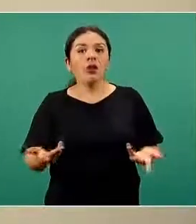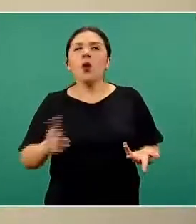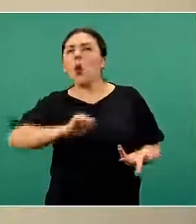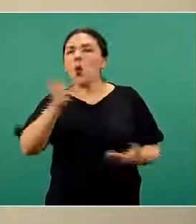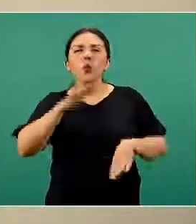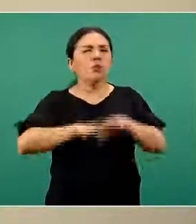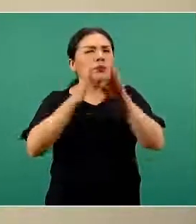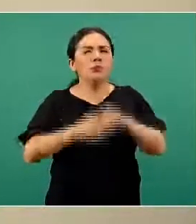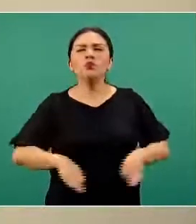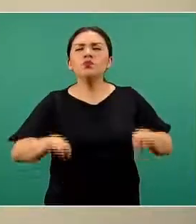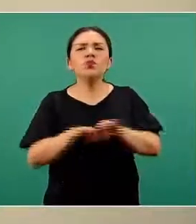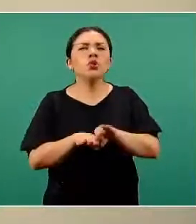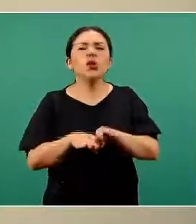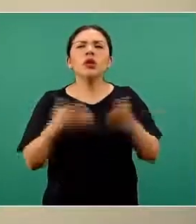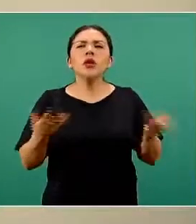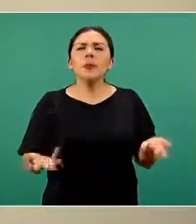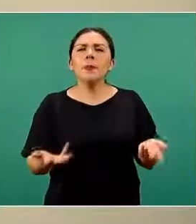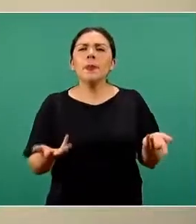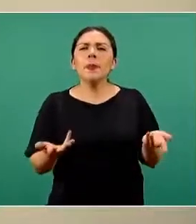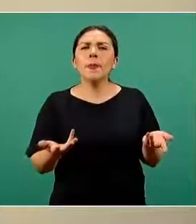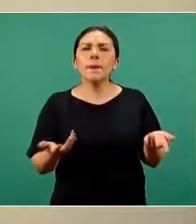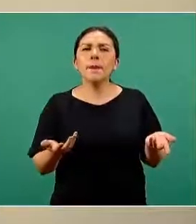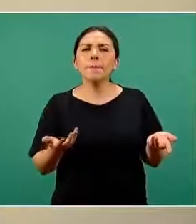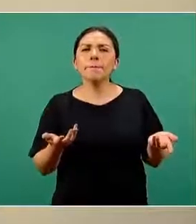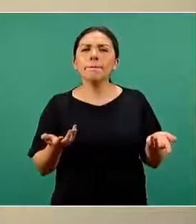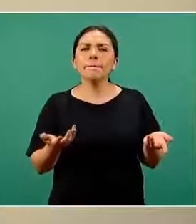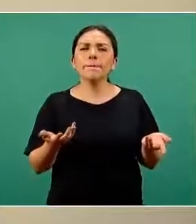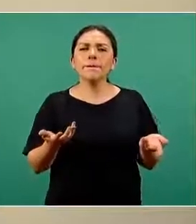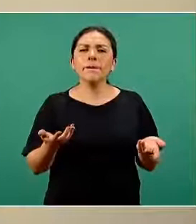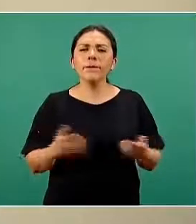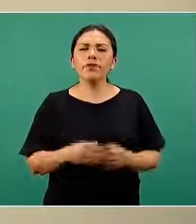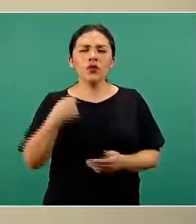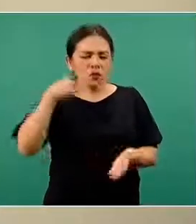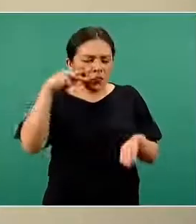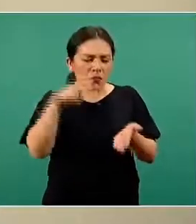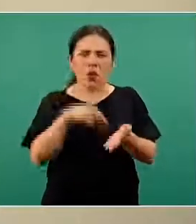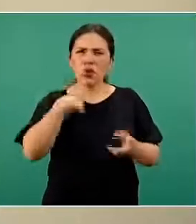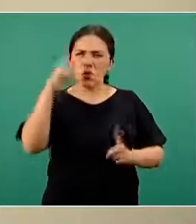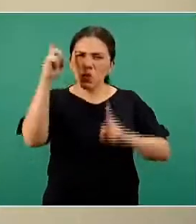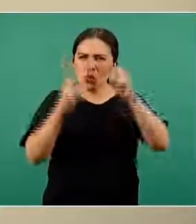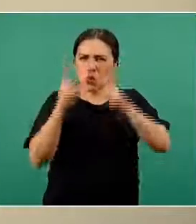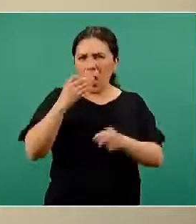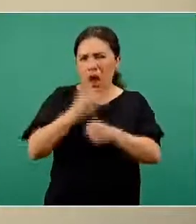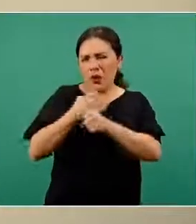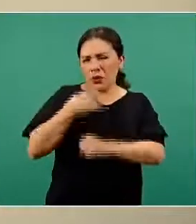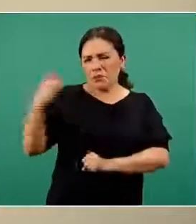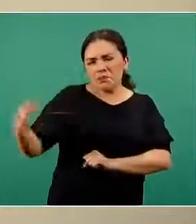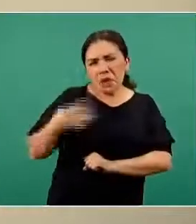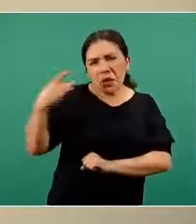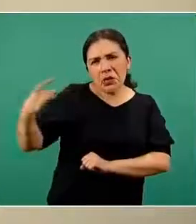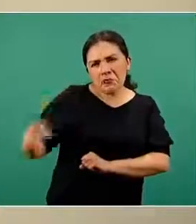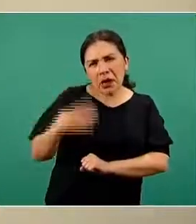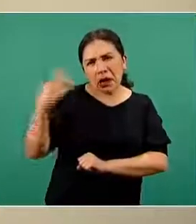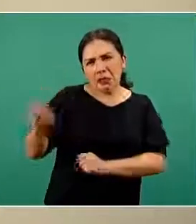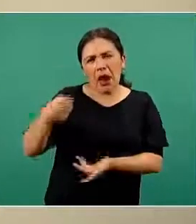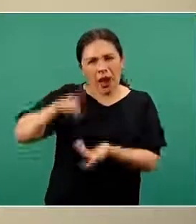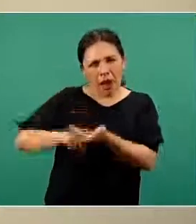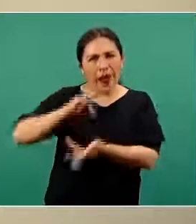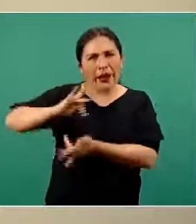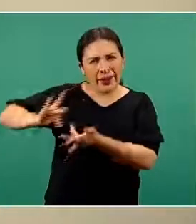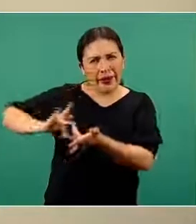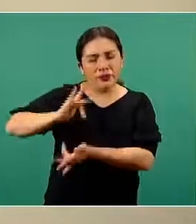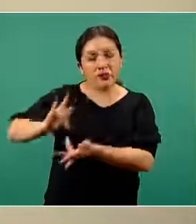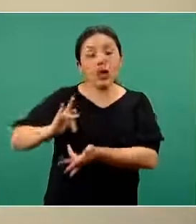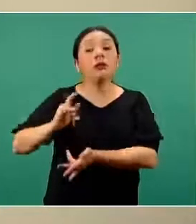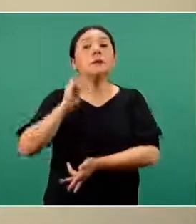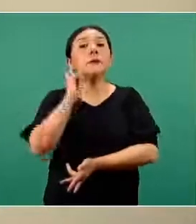Lo más importante, aquí estaba viendo aquí unas dudas que nos estaban enviando precisamente por redes sociales,